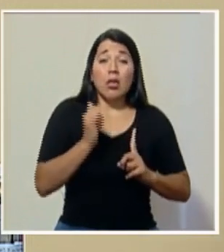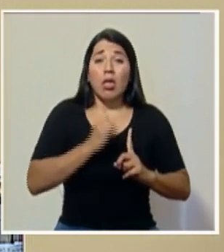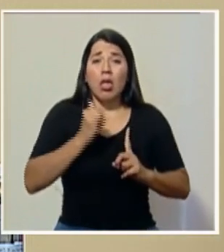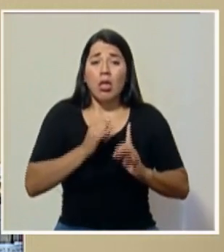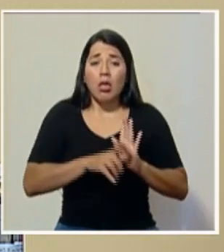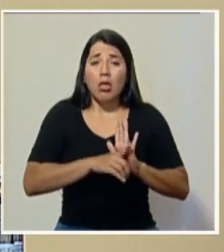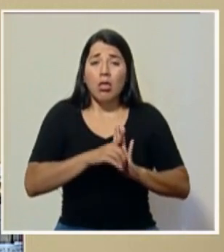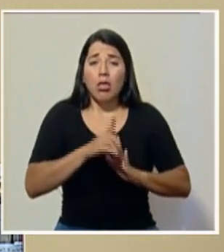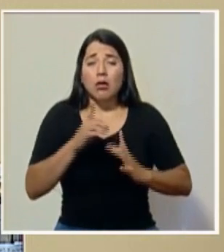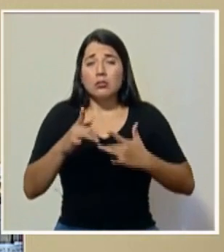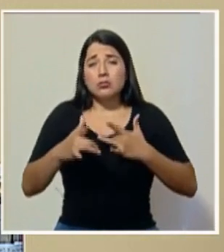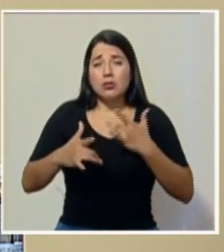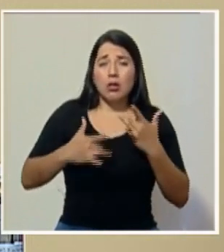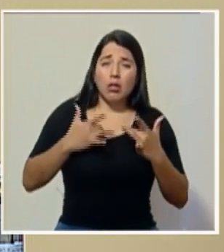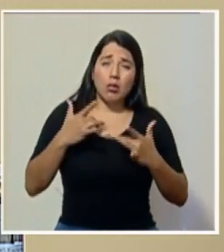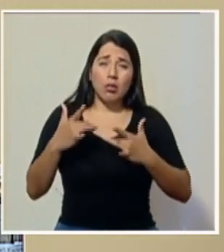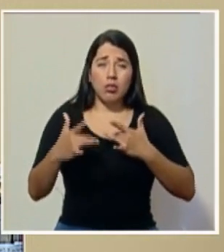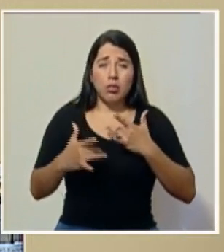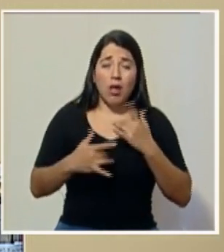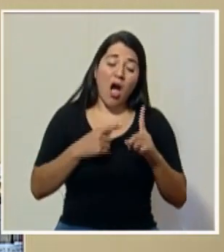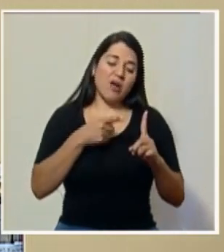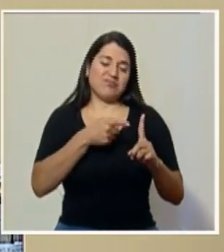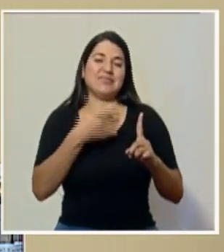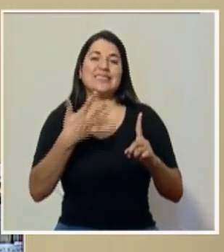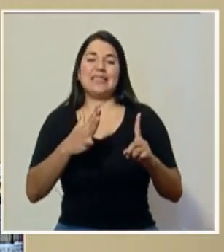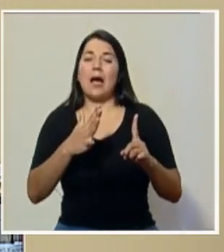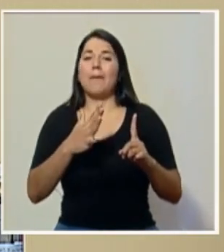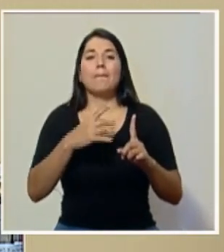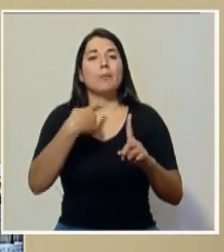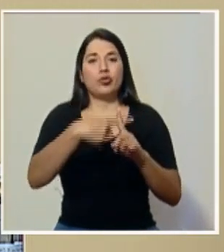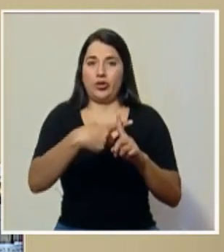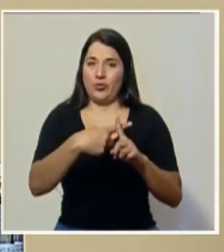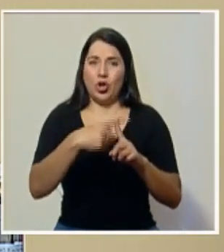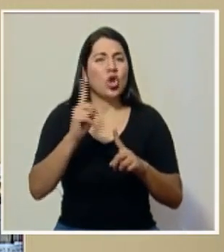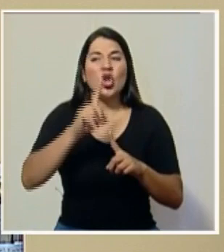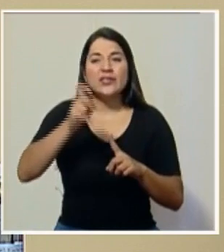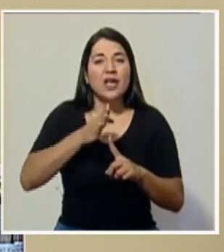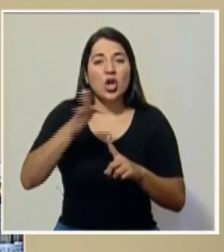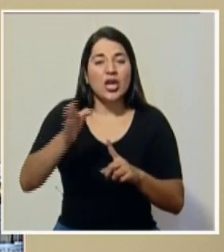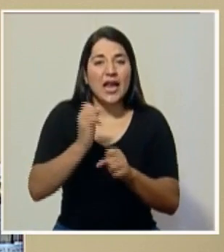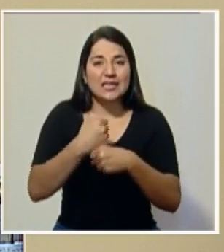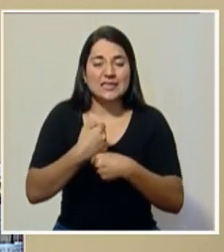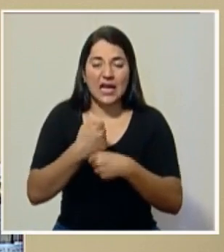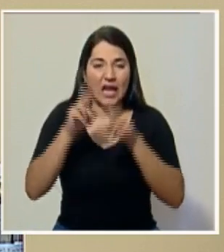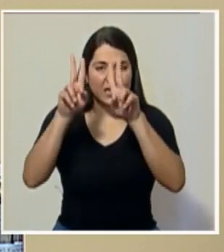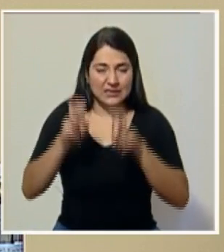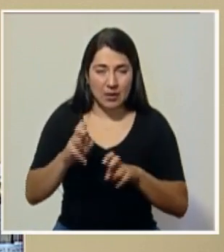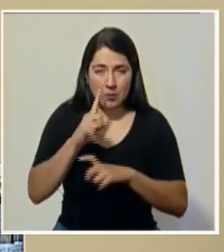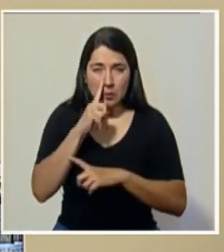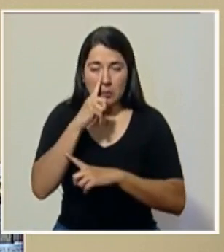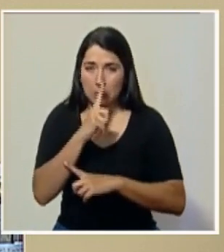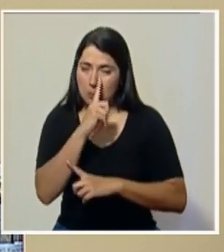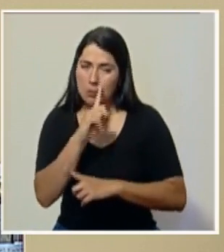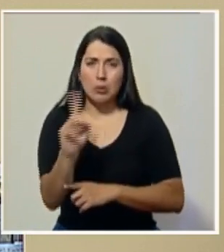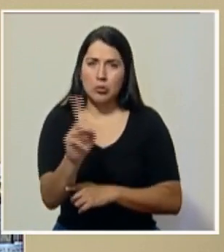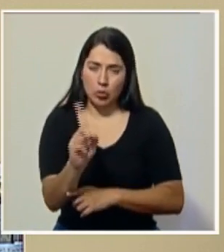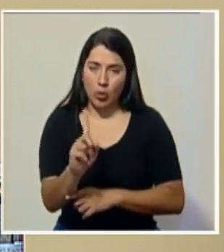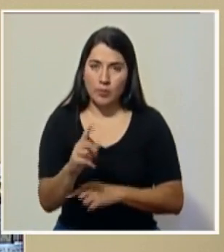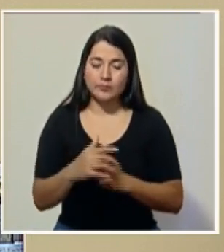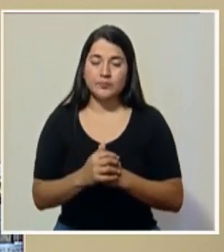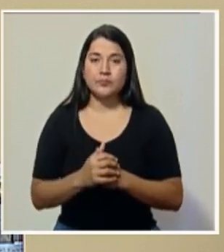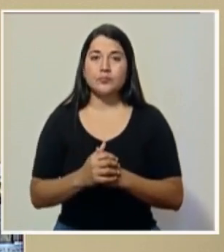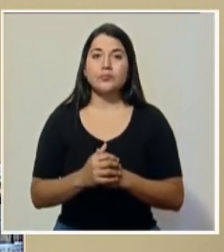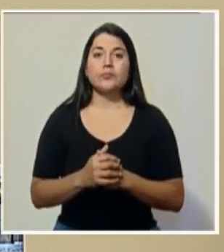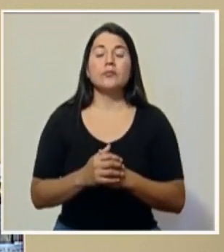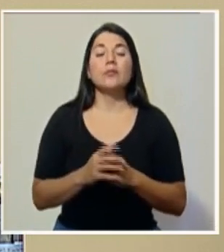cambiado. Aquí no es que, como lo plantea, de que hay un cambio de la metodología para que con personas que no son consideradas casos